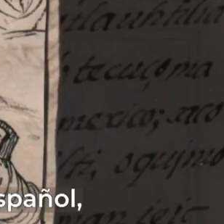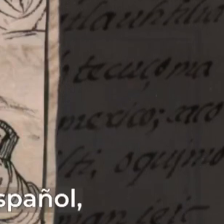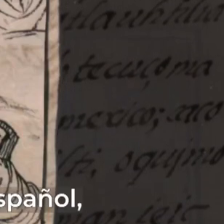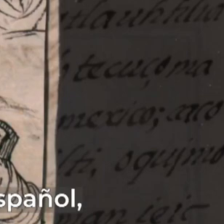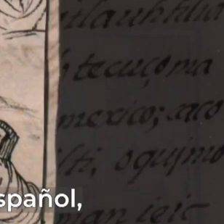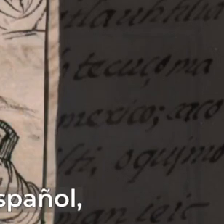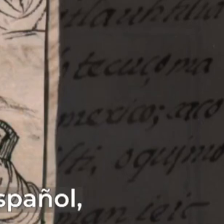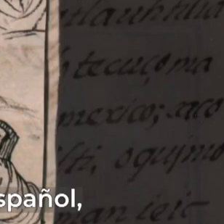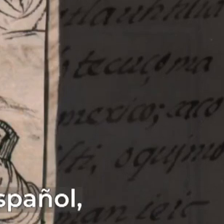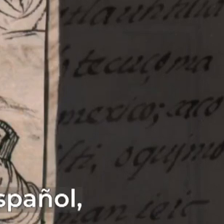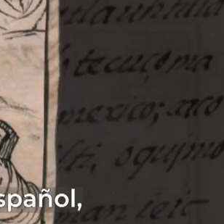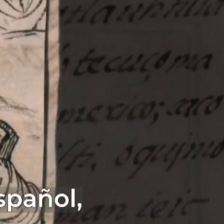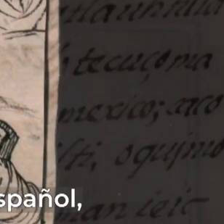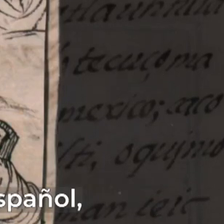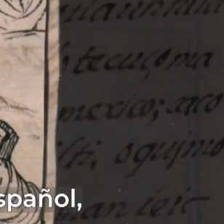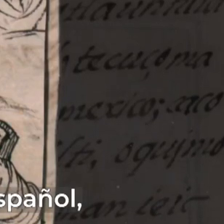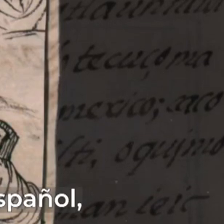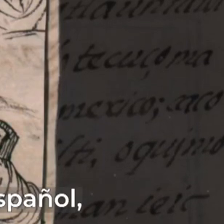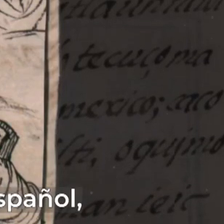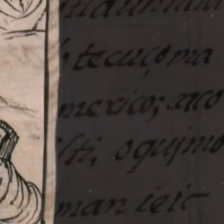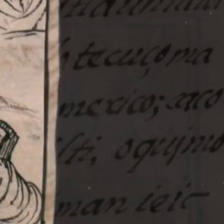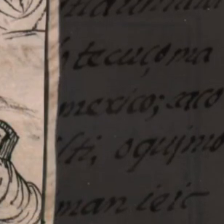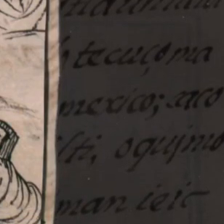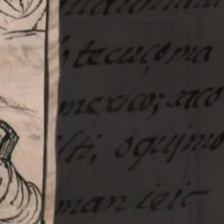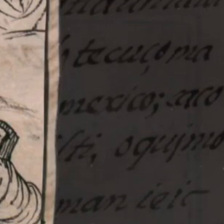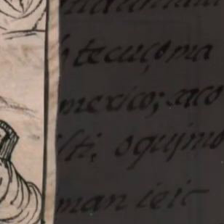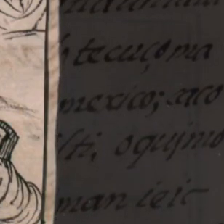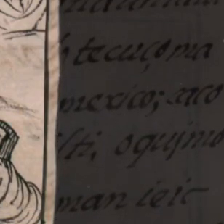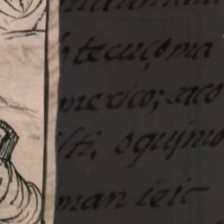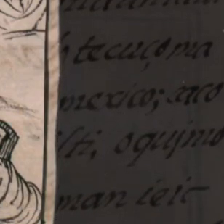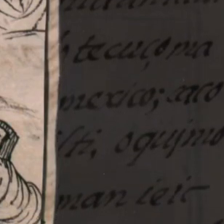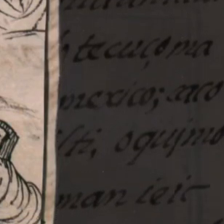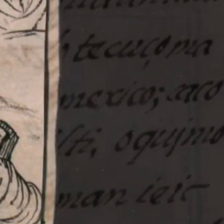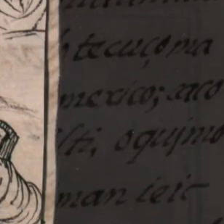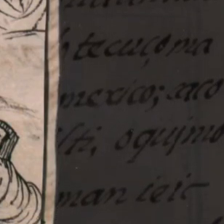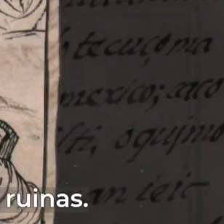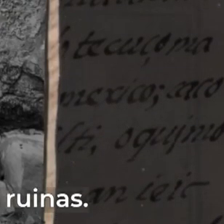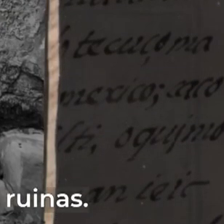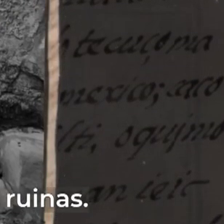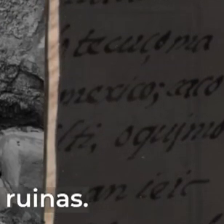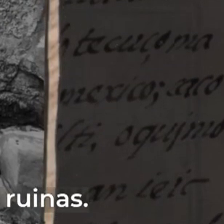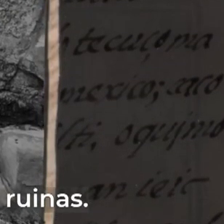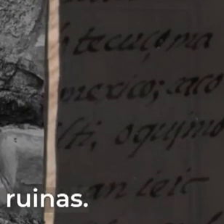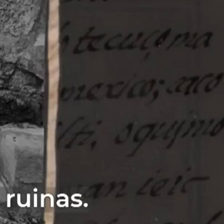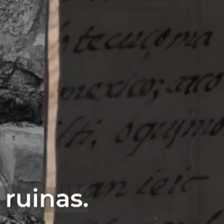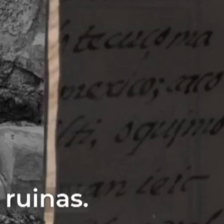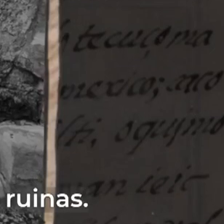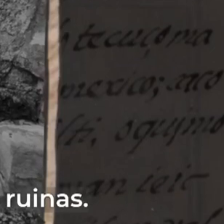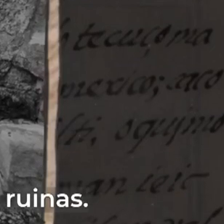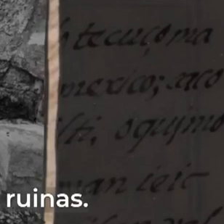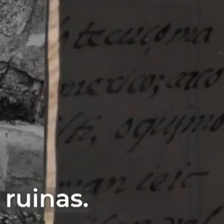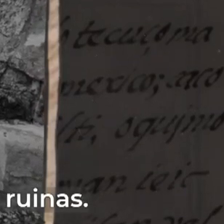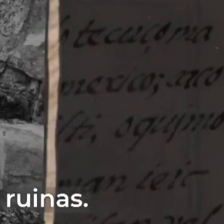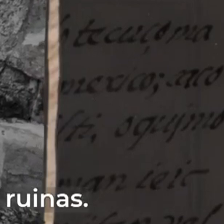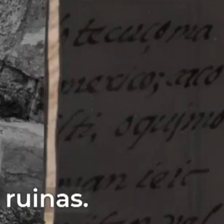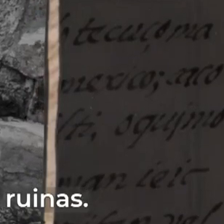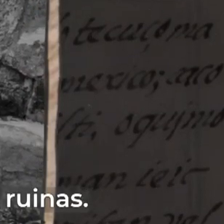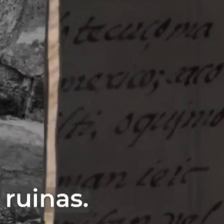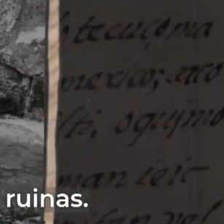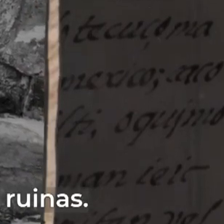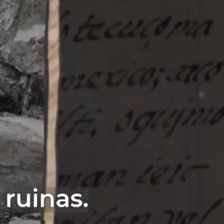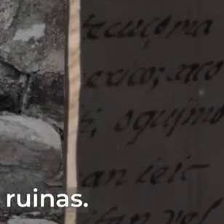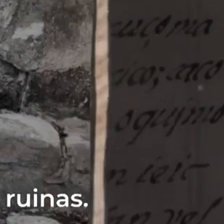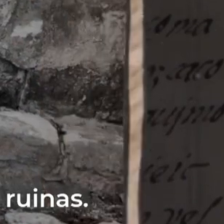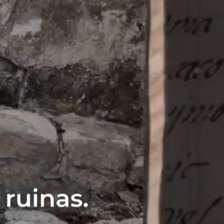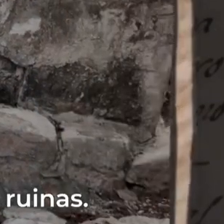Los sobrevivientes huyeron del dominio español hacia tierra adentro. De manera que para 1550, el